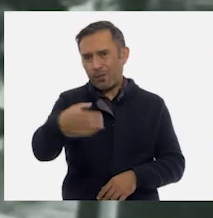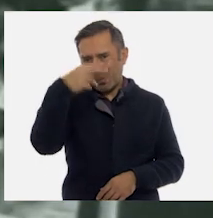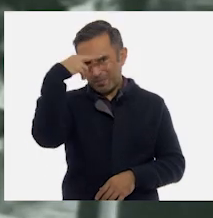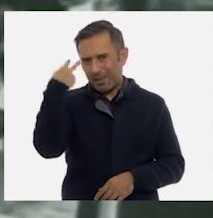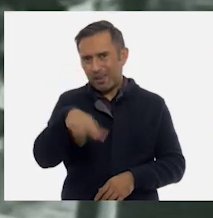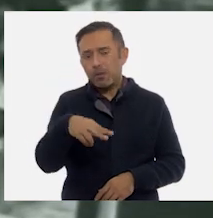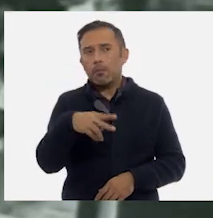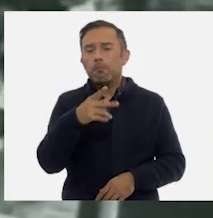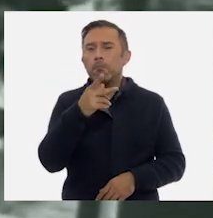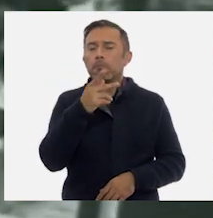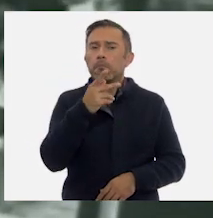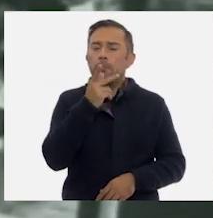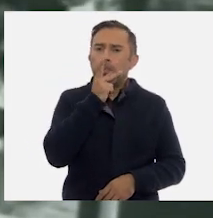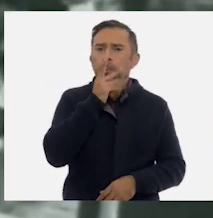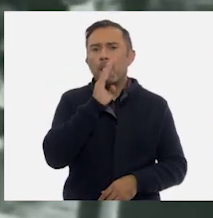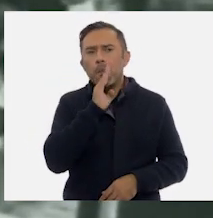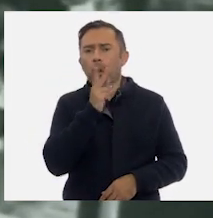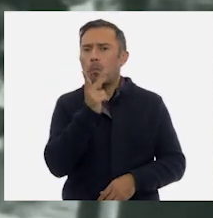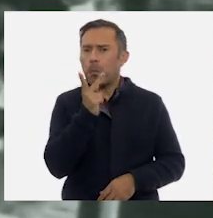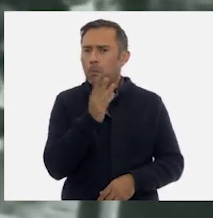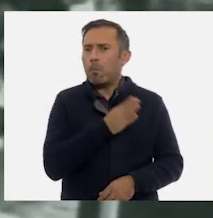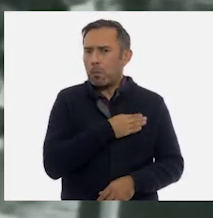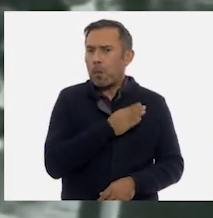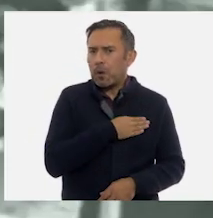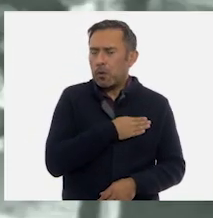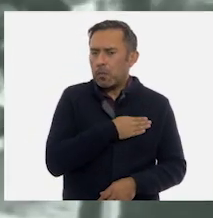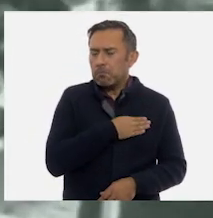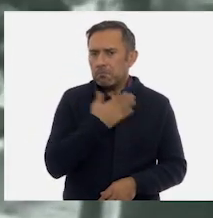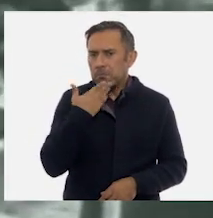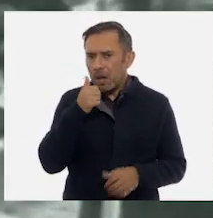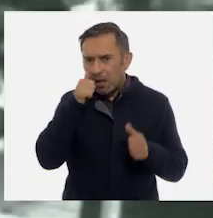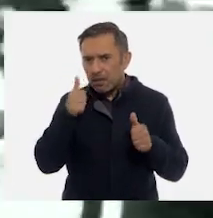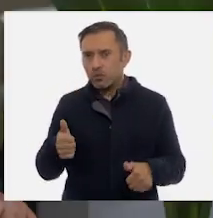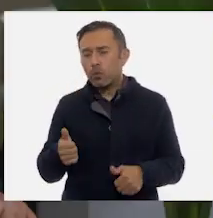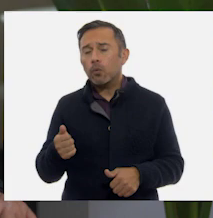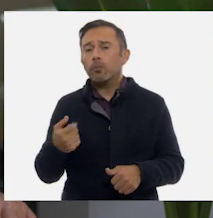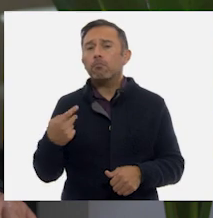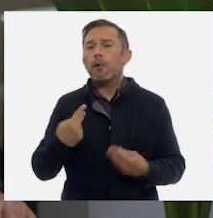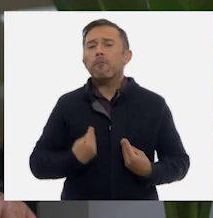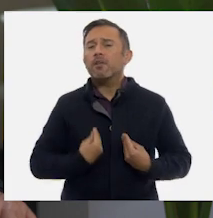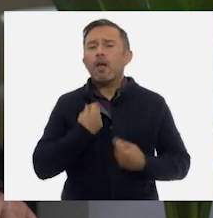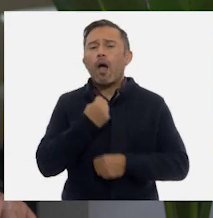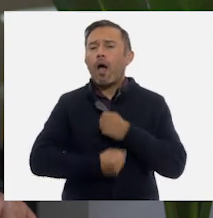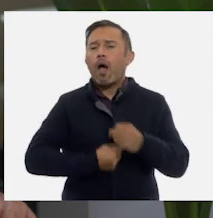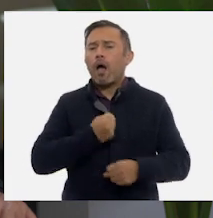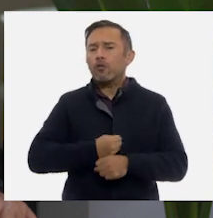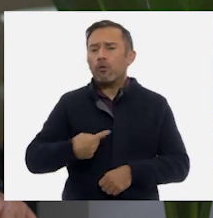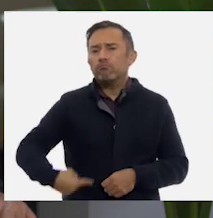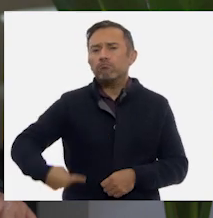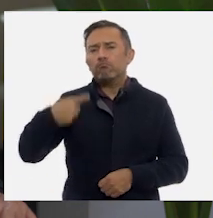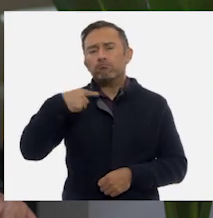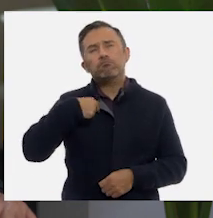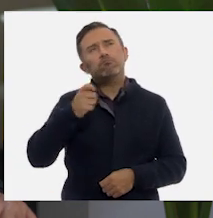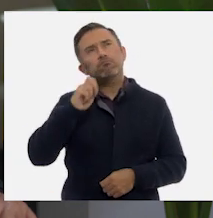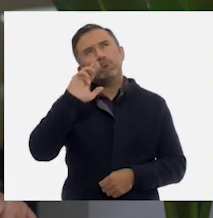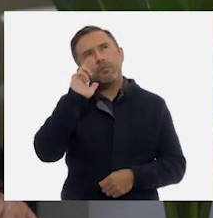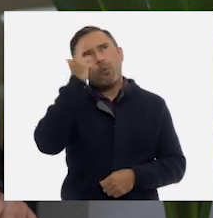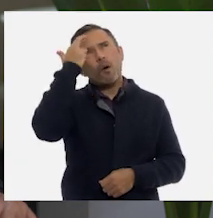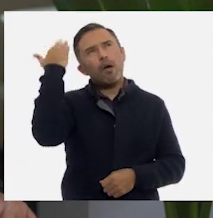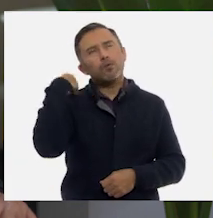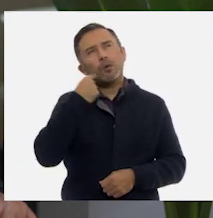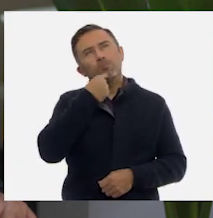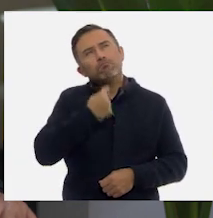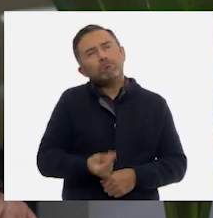buen padre. Y creo que en toda su vida guardó un hermoso recuerdo de su infancia. Y eso hace